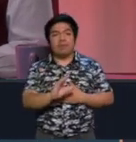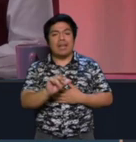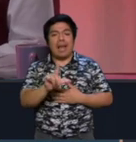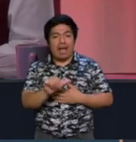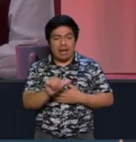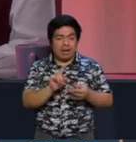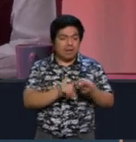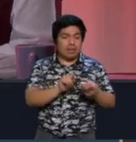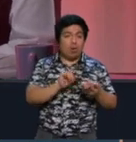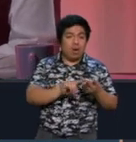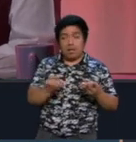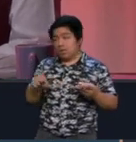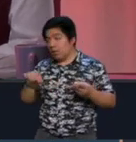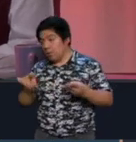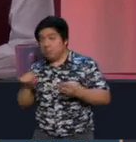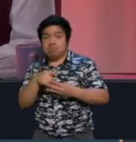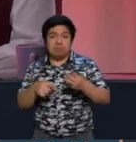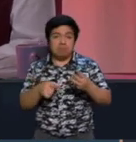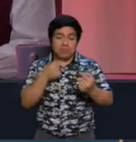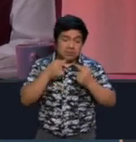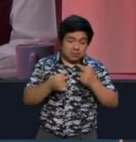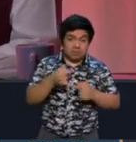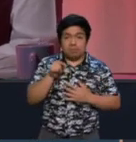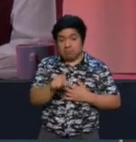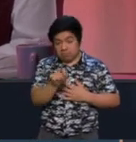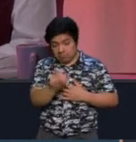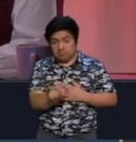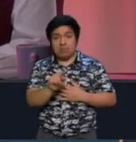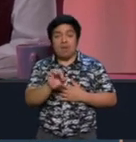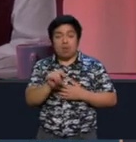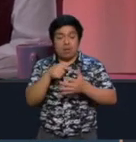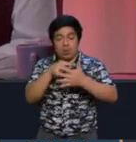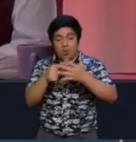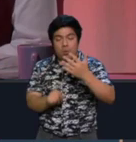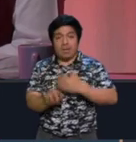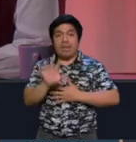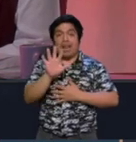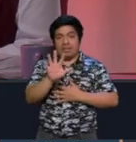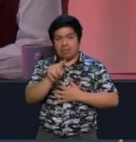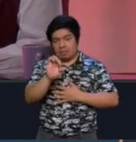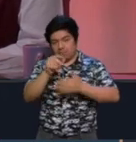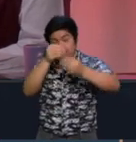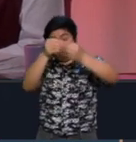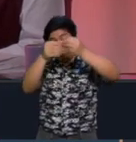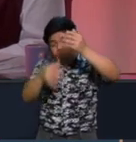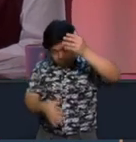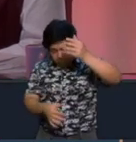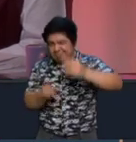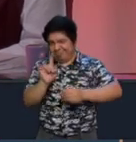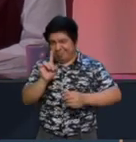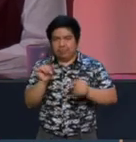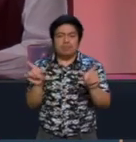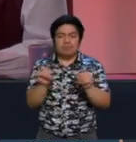Salomón lo hizo, cada quien a su manera y a su estilo, pero Santiago propuso las 5 de Taboada. No voy a echarme todo el choro de las 5, solamente